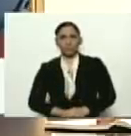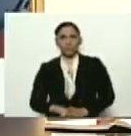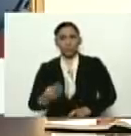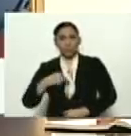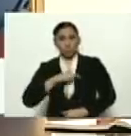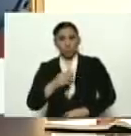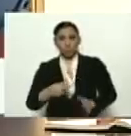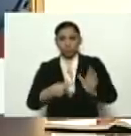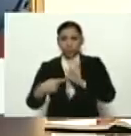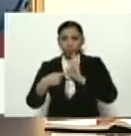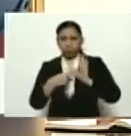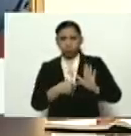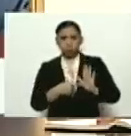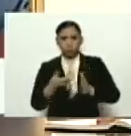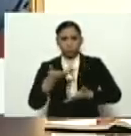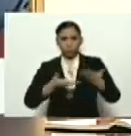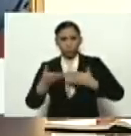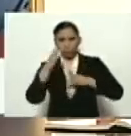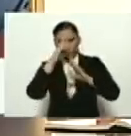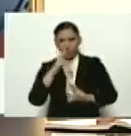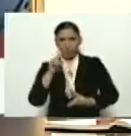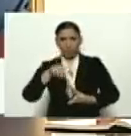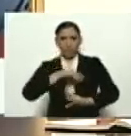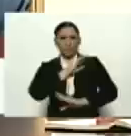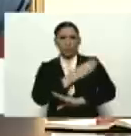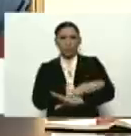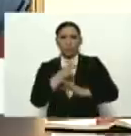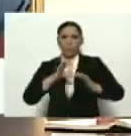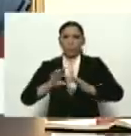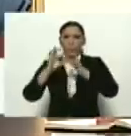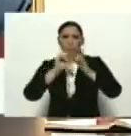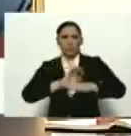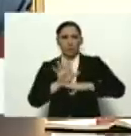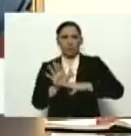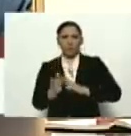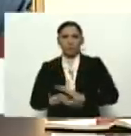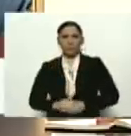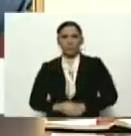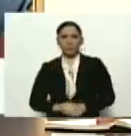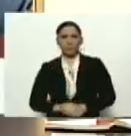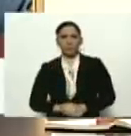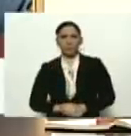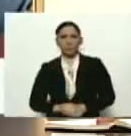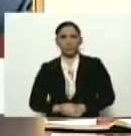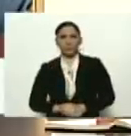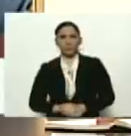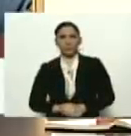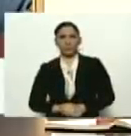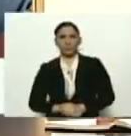Nosotros hemos demostrado la solidaridad, la fortaleza, la unión del ALBA.